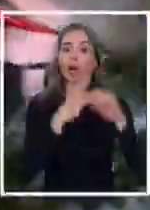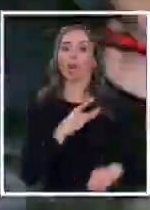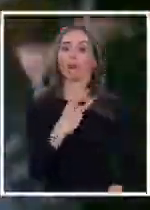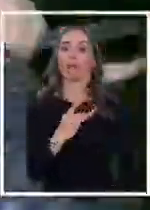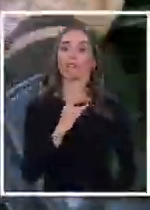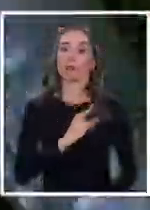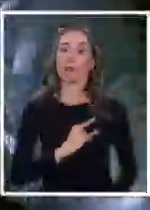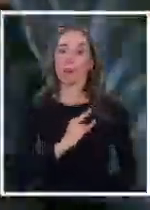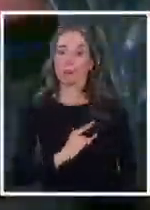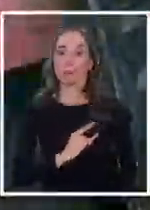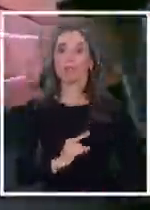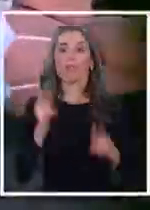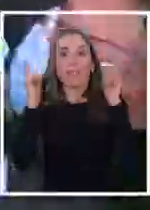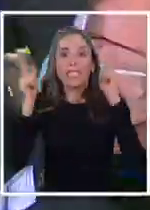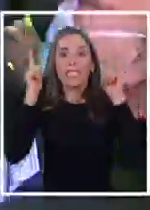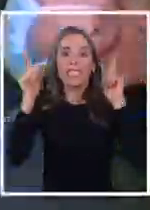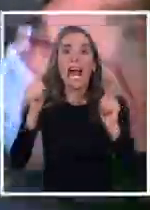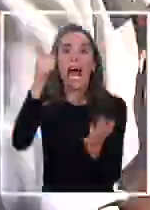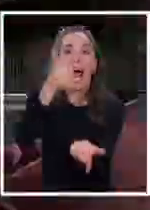Maipú.